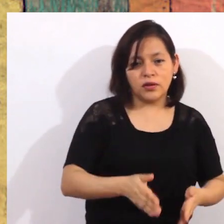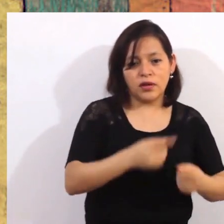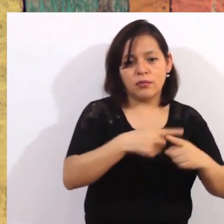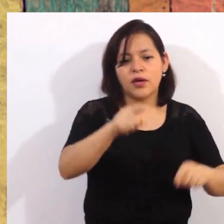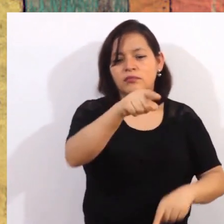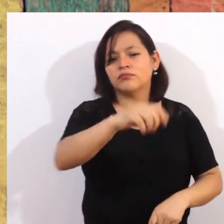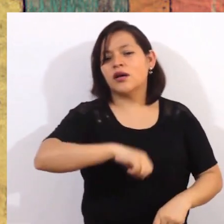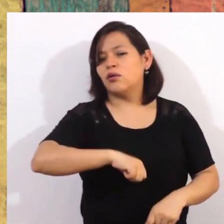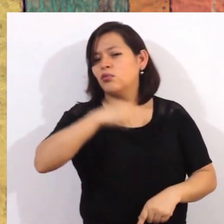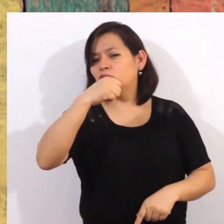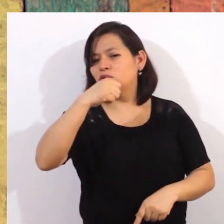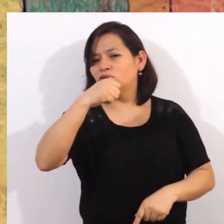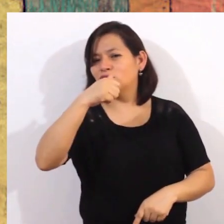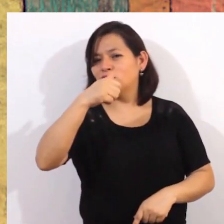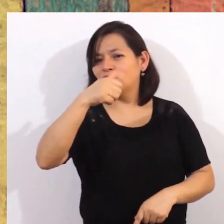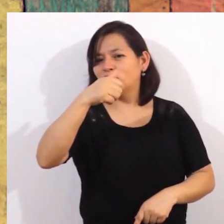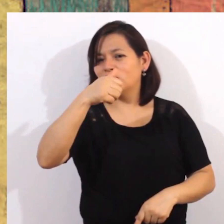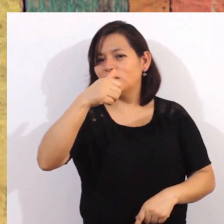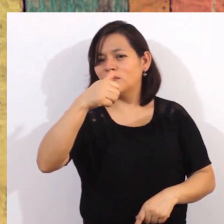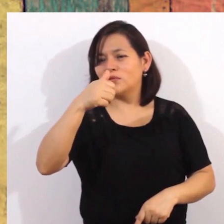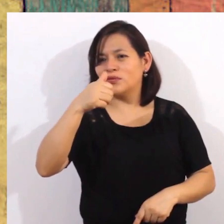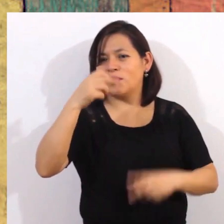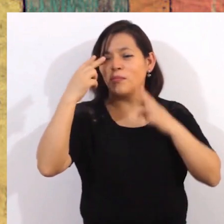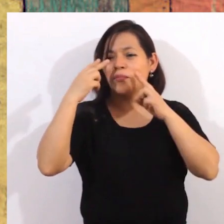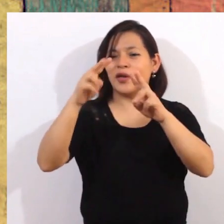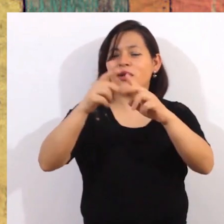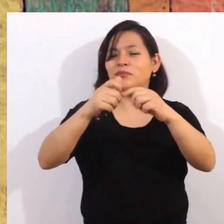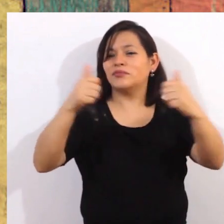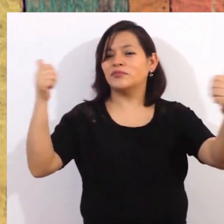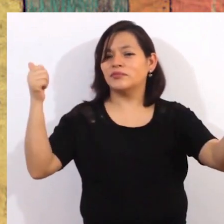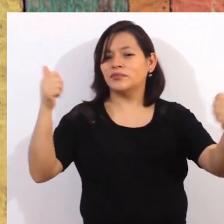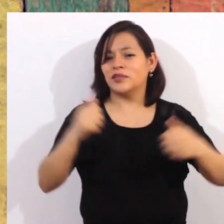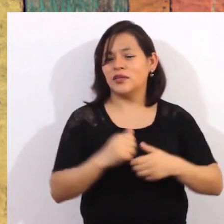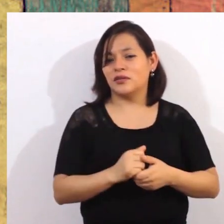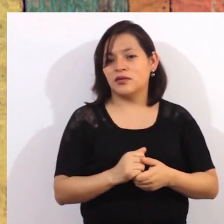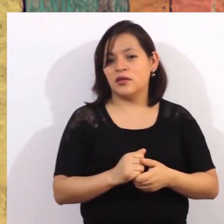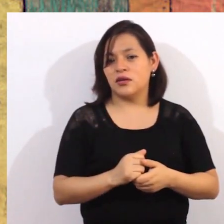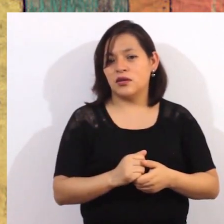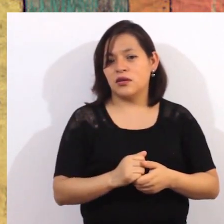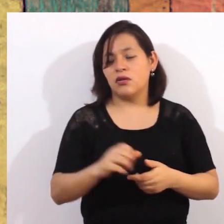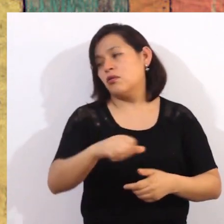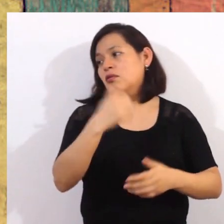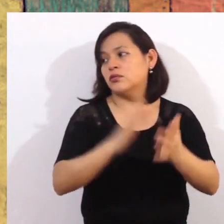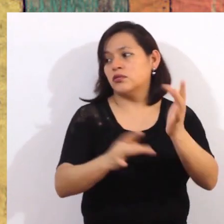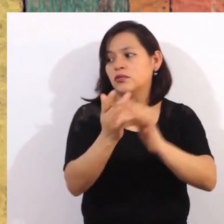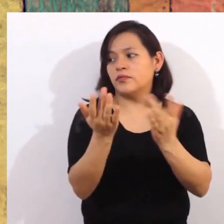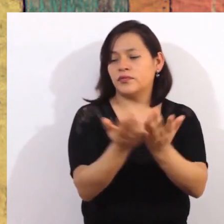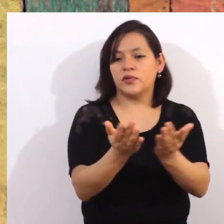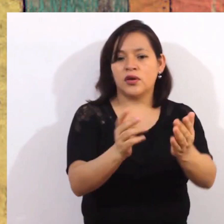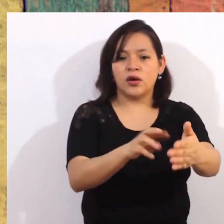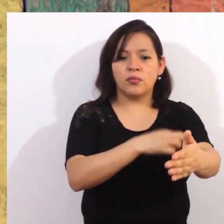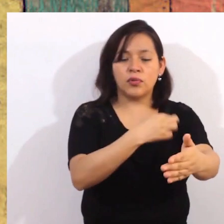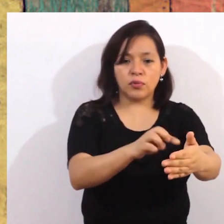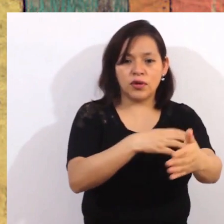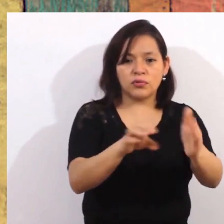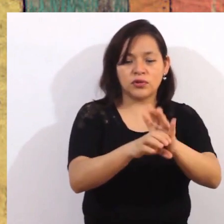lejos. Y no solamente mira, porque ahora viene la reprensión. Proverbios capítulo 16,